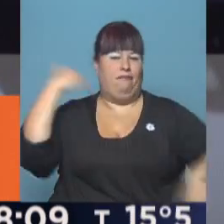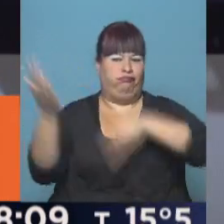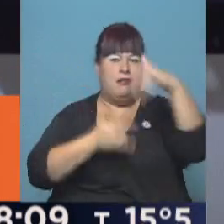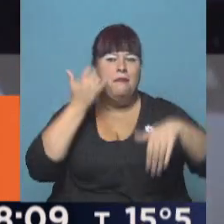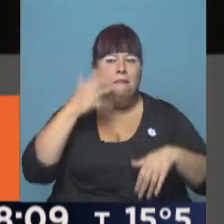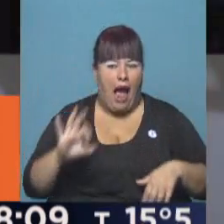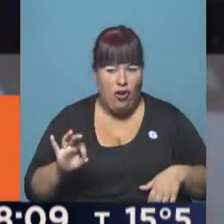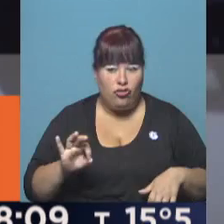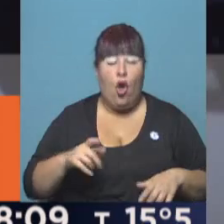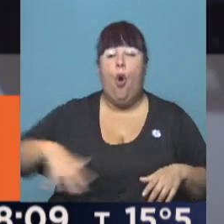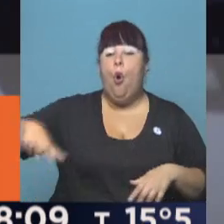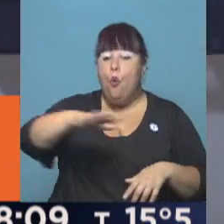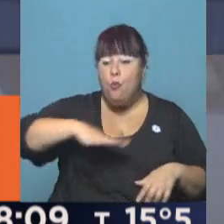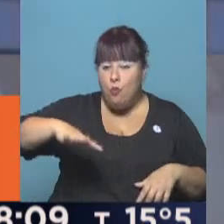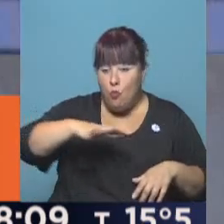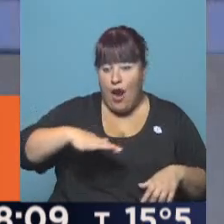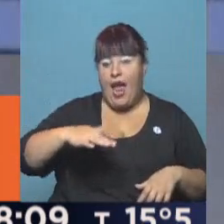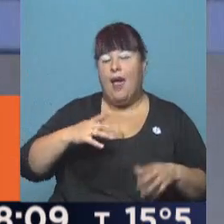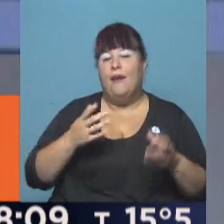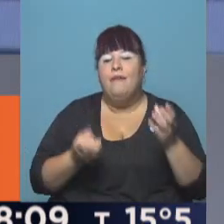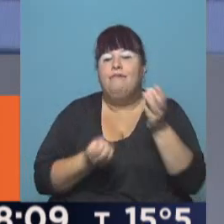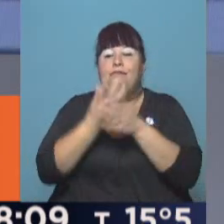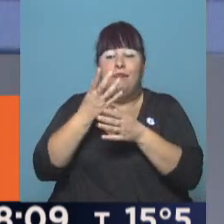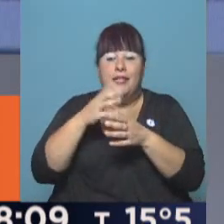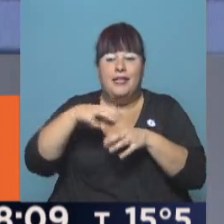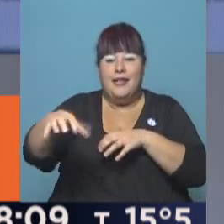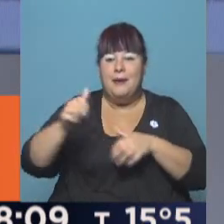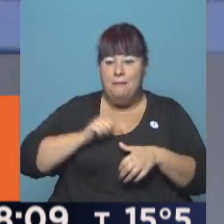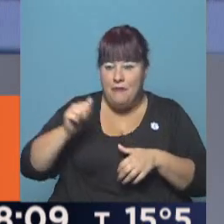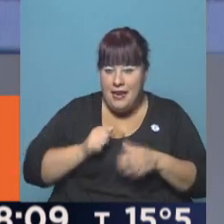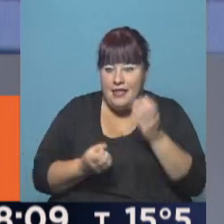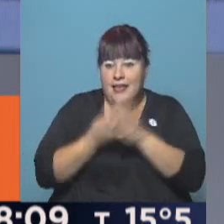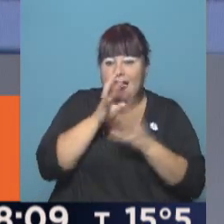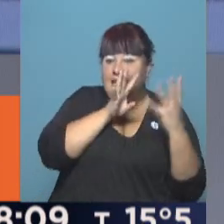de Mayo. El pueblo, las formaciones de milicias que